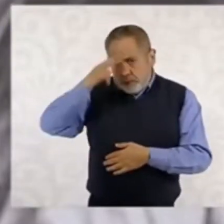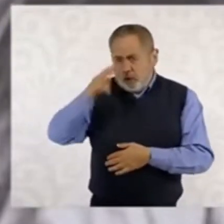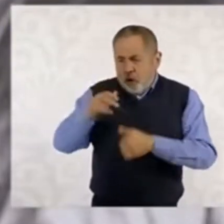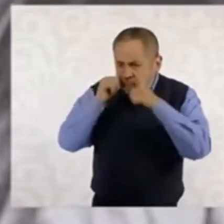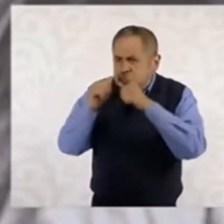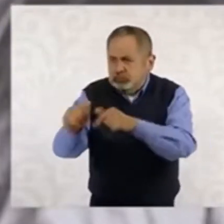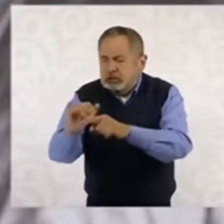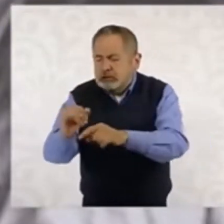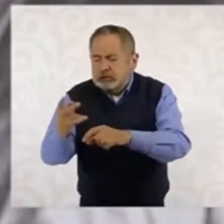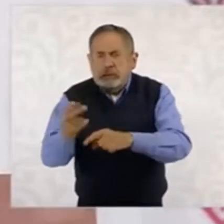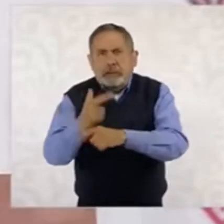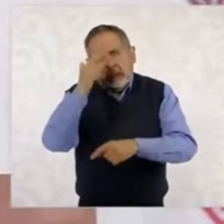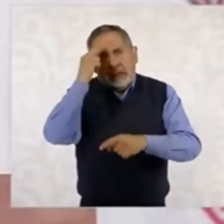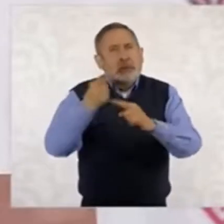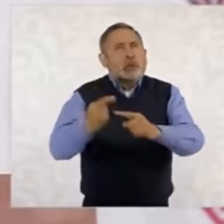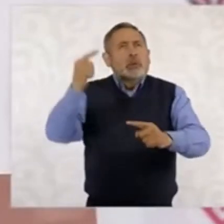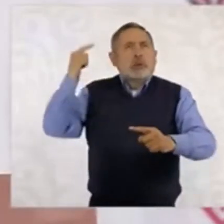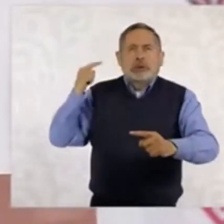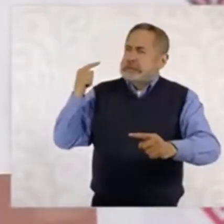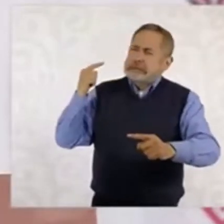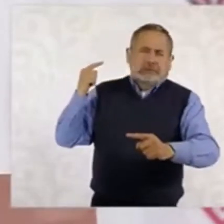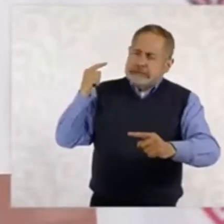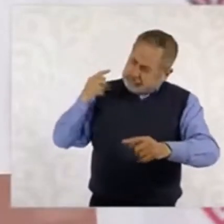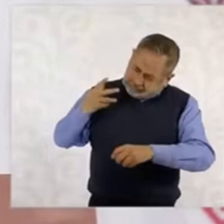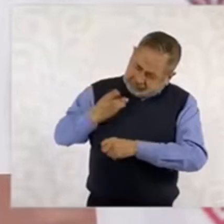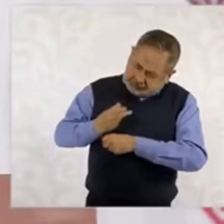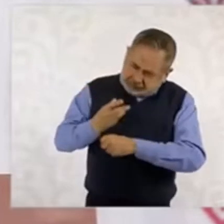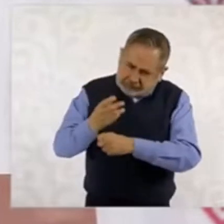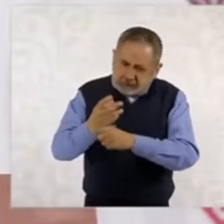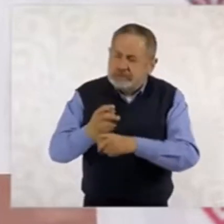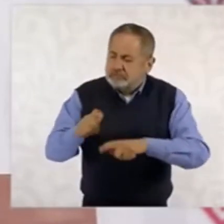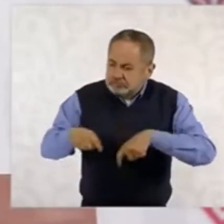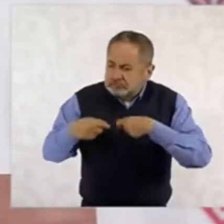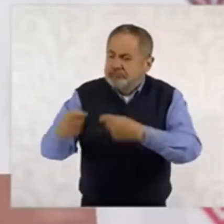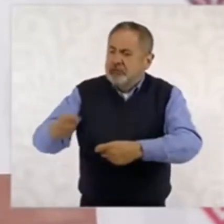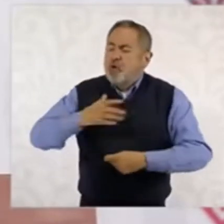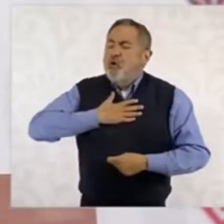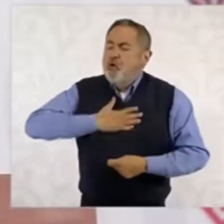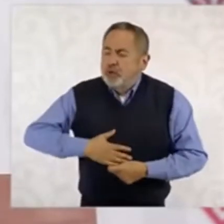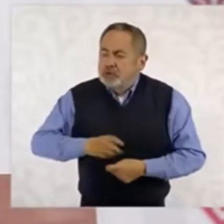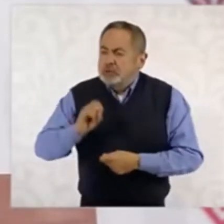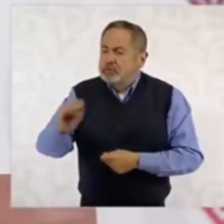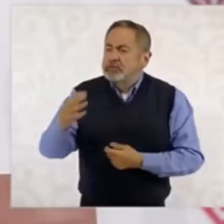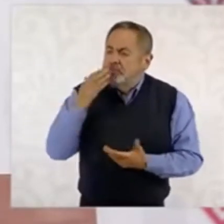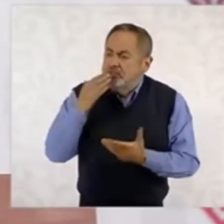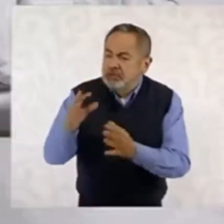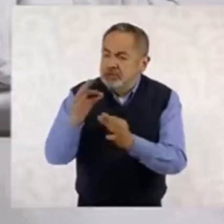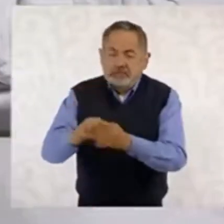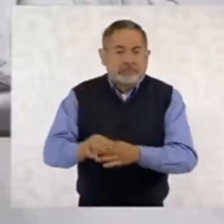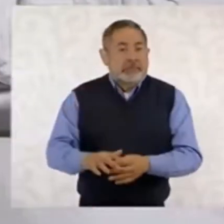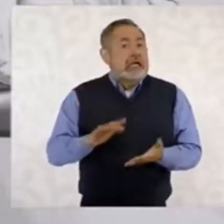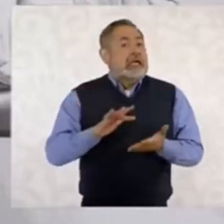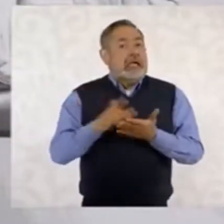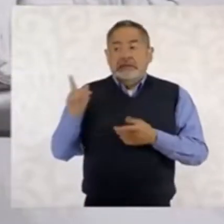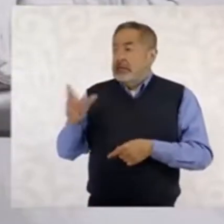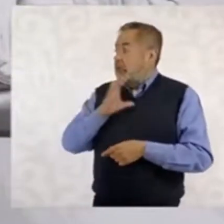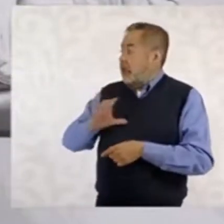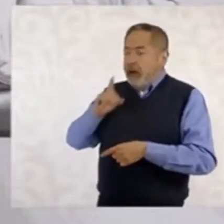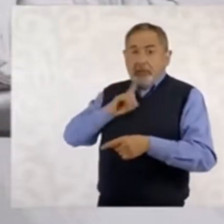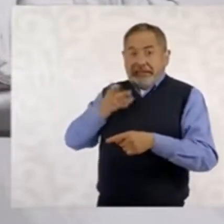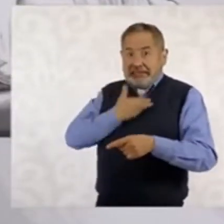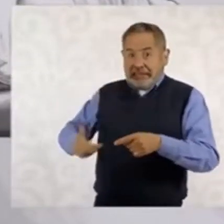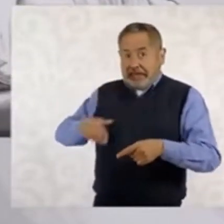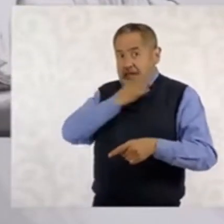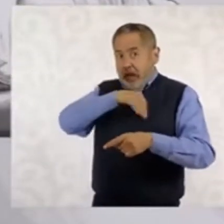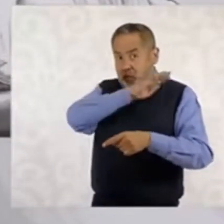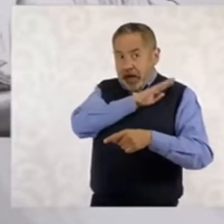a su pasado para reparar el presente y construir futuro. Gracias al impulso de la presidenta, entregamos hoy un compromiso cumplido